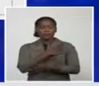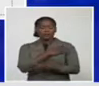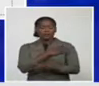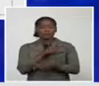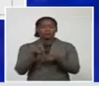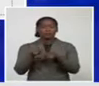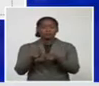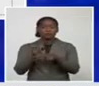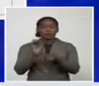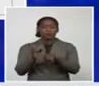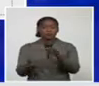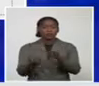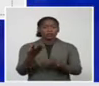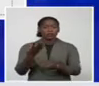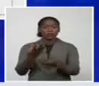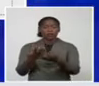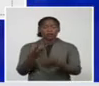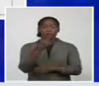212